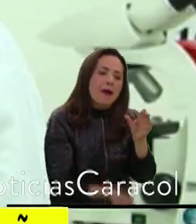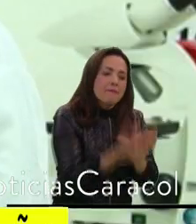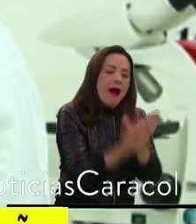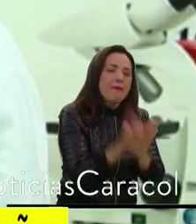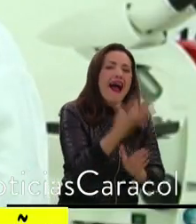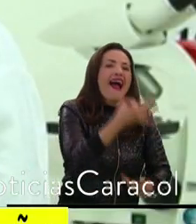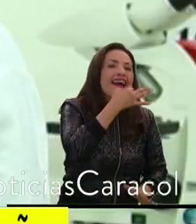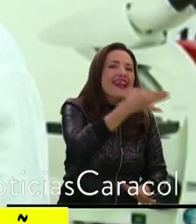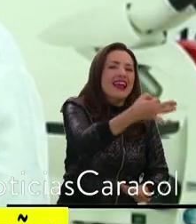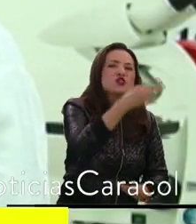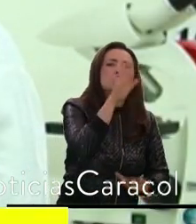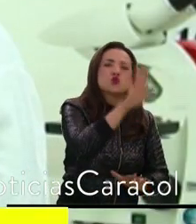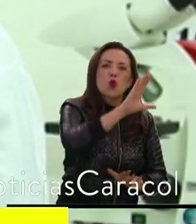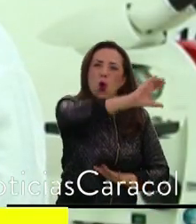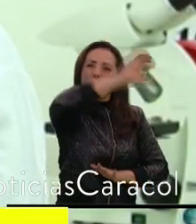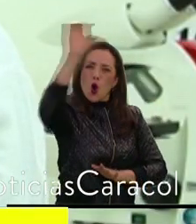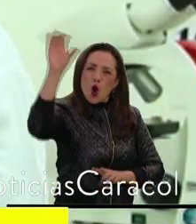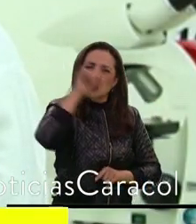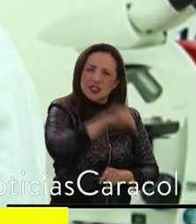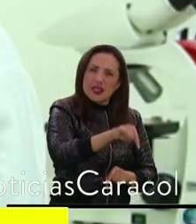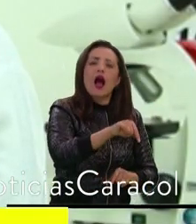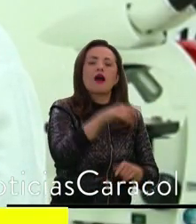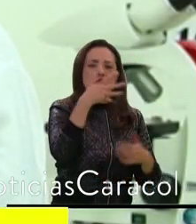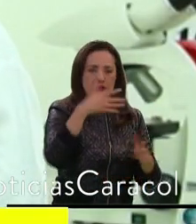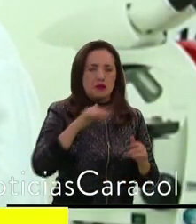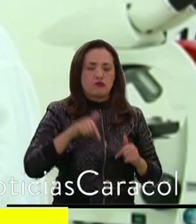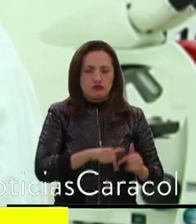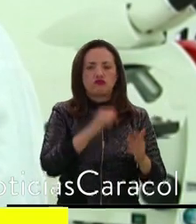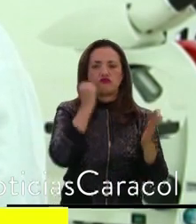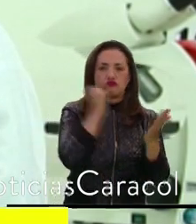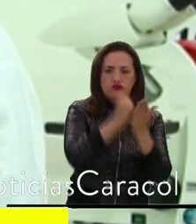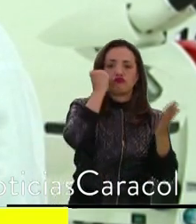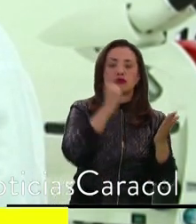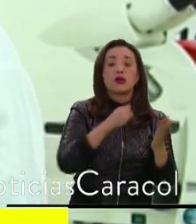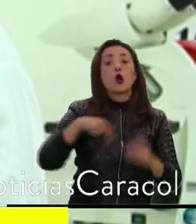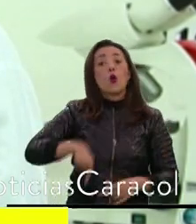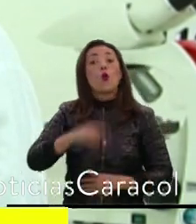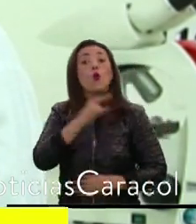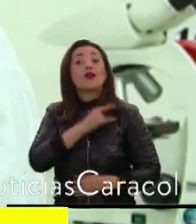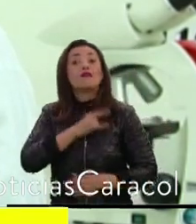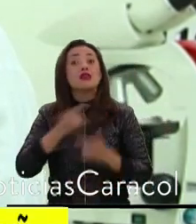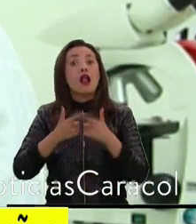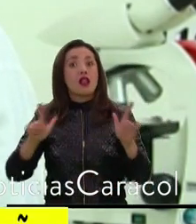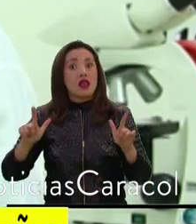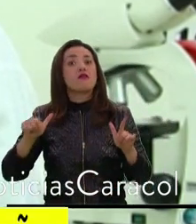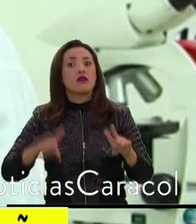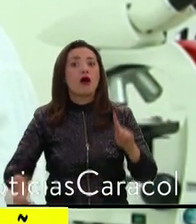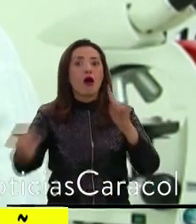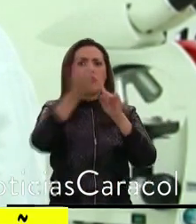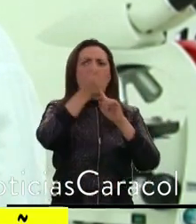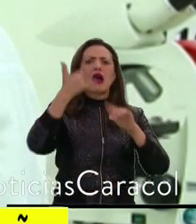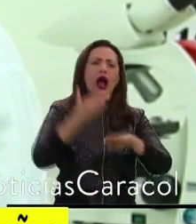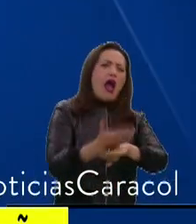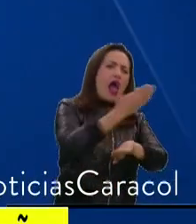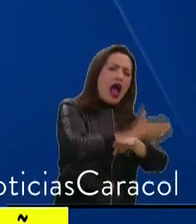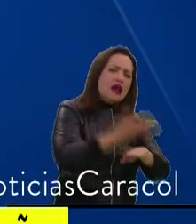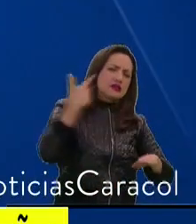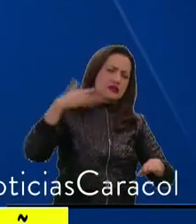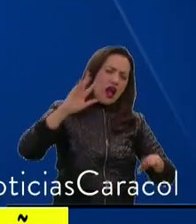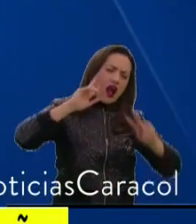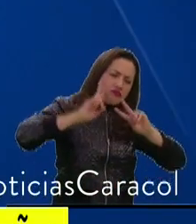costeño que ya tiene marca de certificación la universidad libre ha logrado a través de varias investigaciones